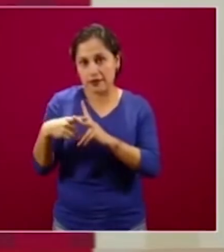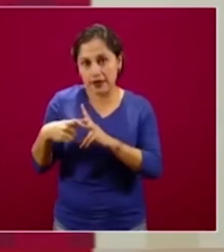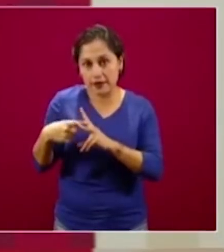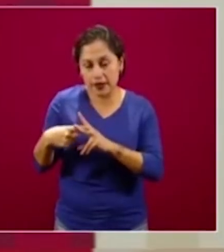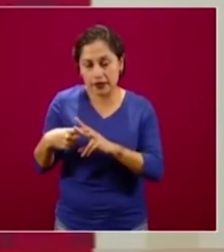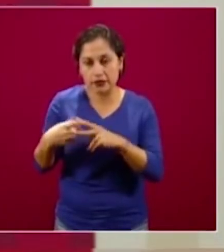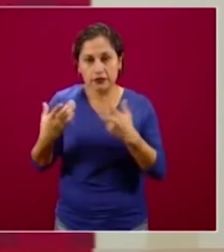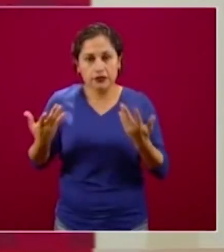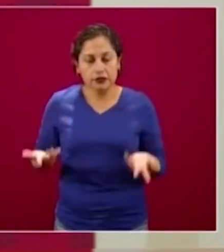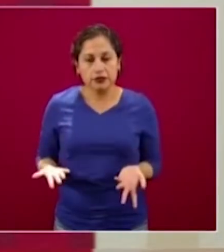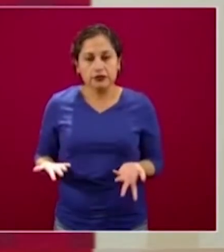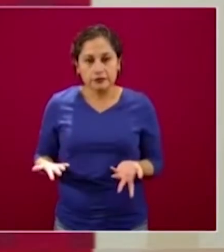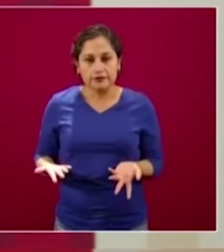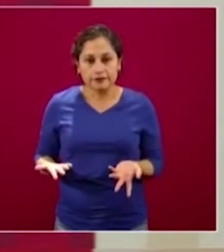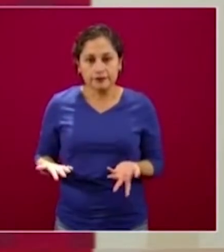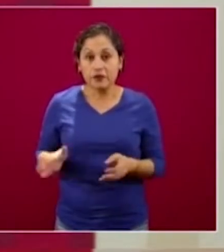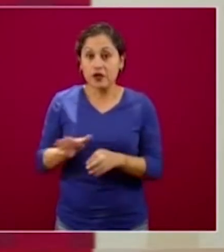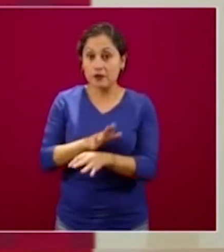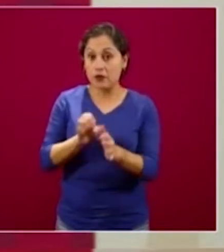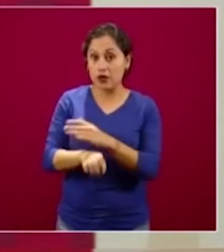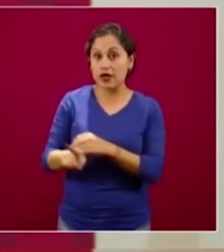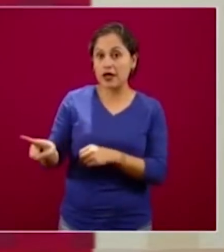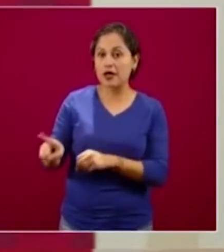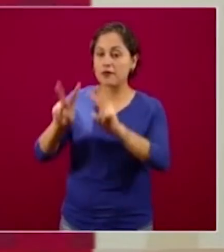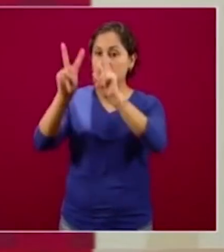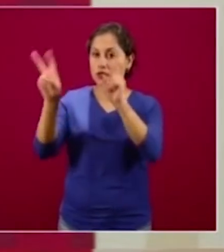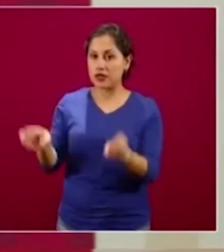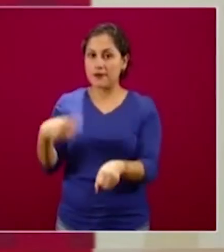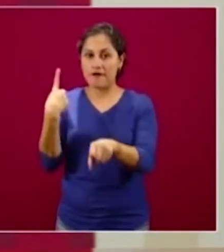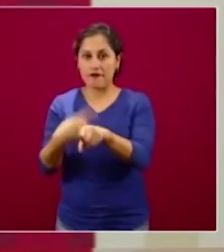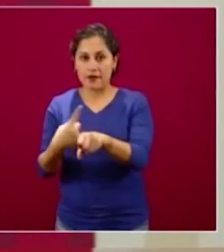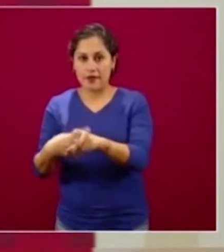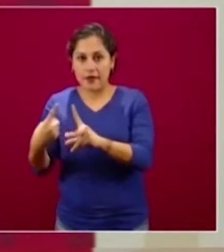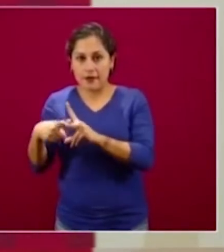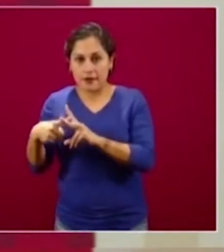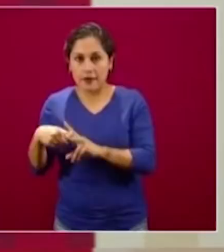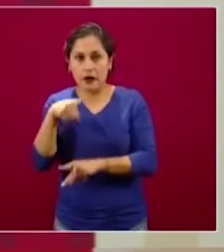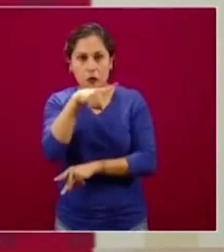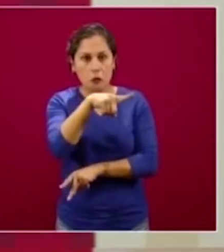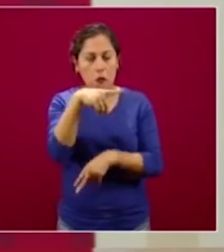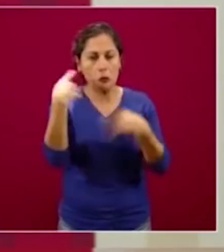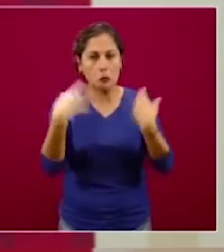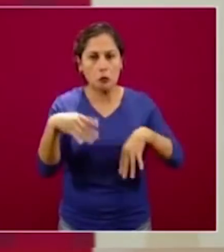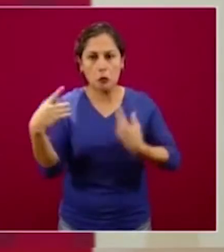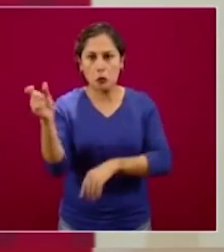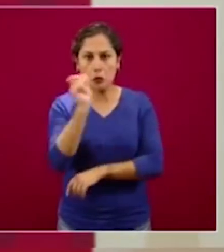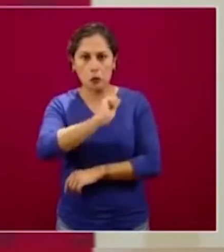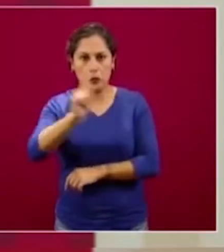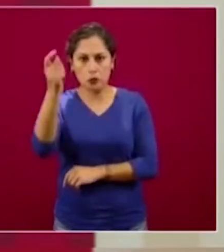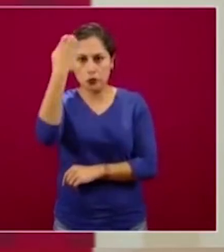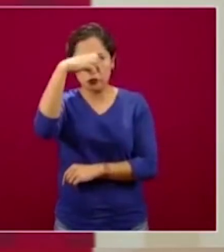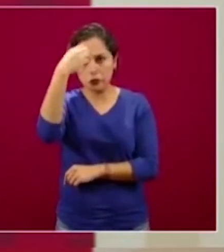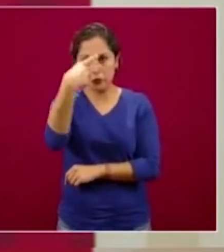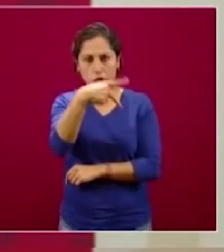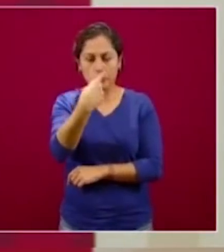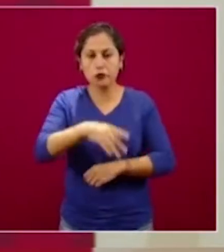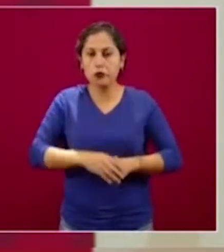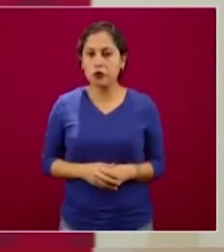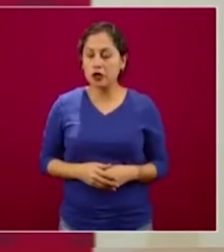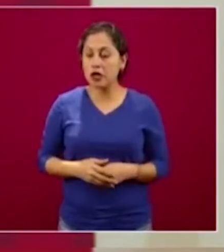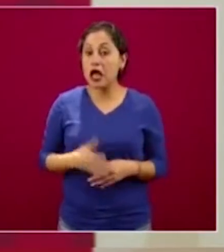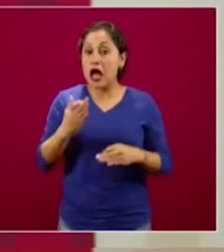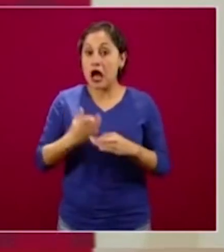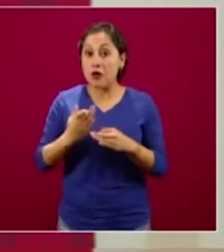modelación de matemática de enfermedades infecciosas. Entonces, ella está participando, de hecho encabezando, un grupo